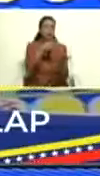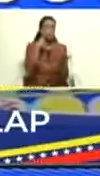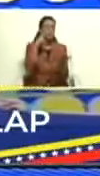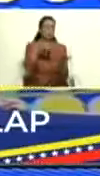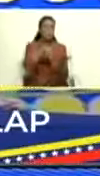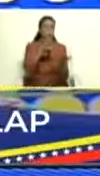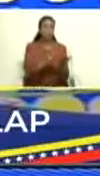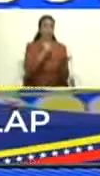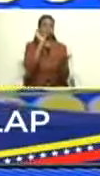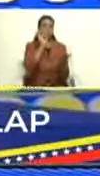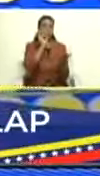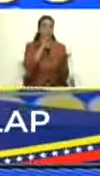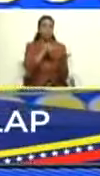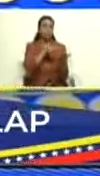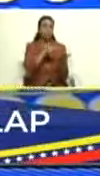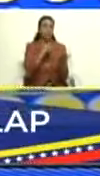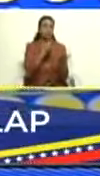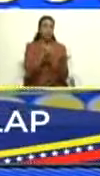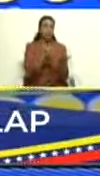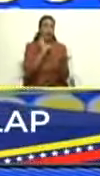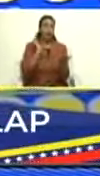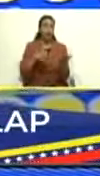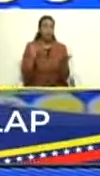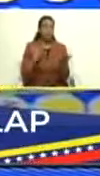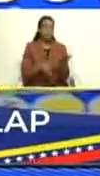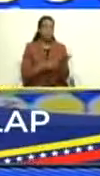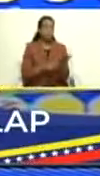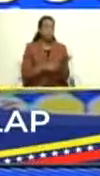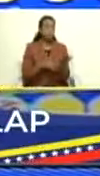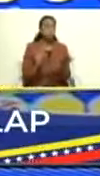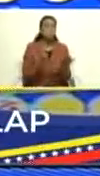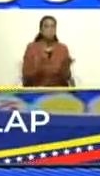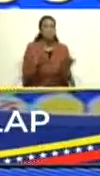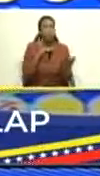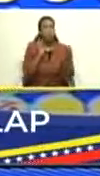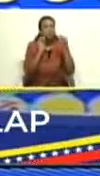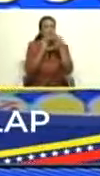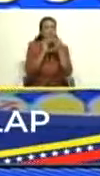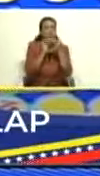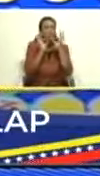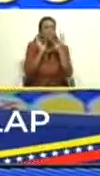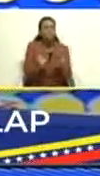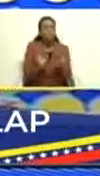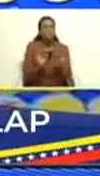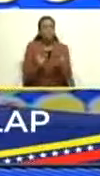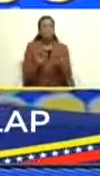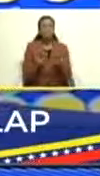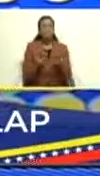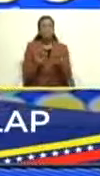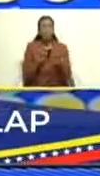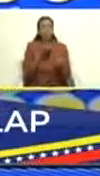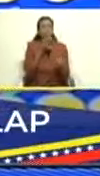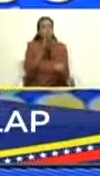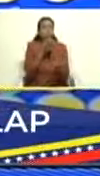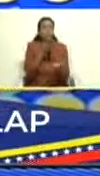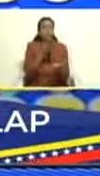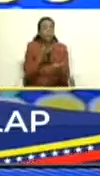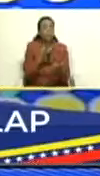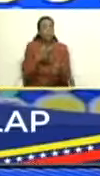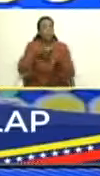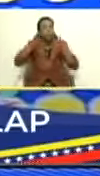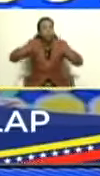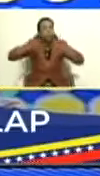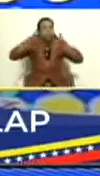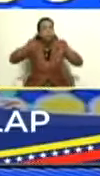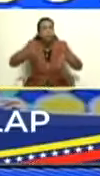y lo primero que leí fue lo siguiente, y tiene que ver con este mensaje, con esta orientación